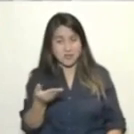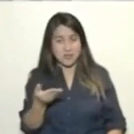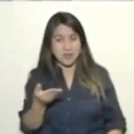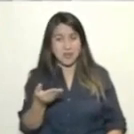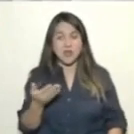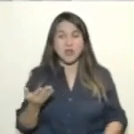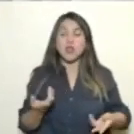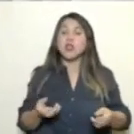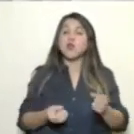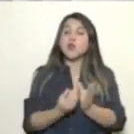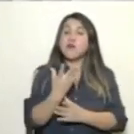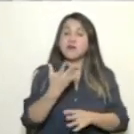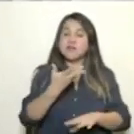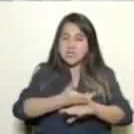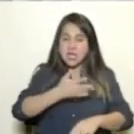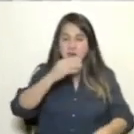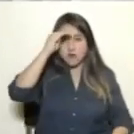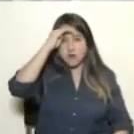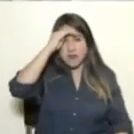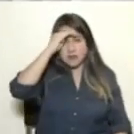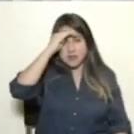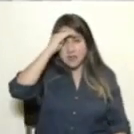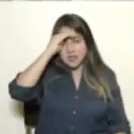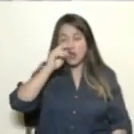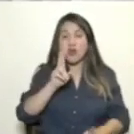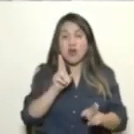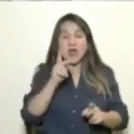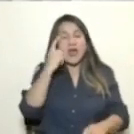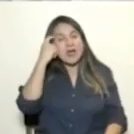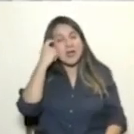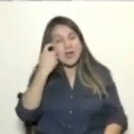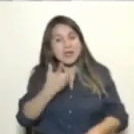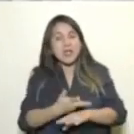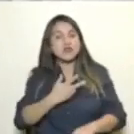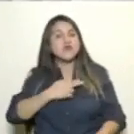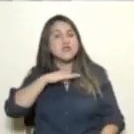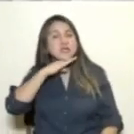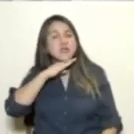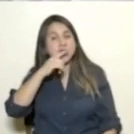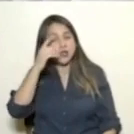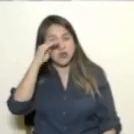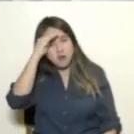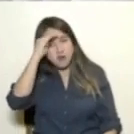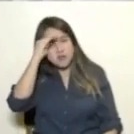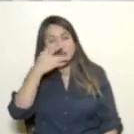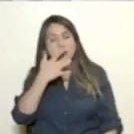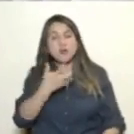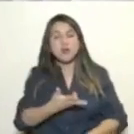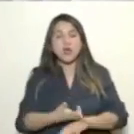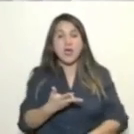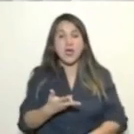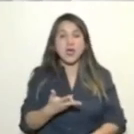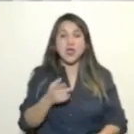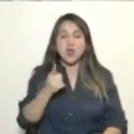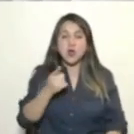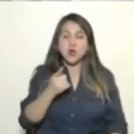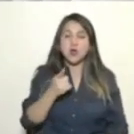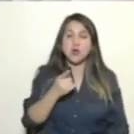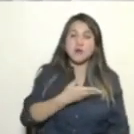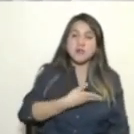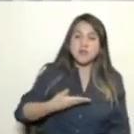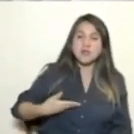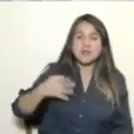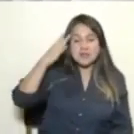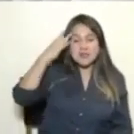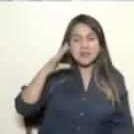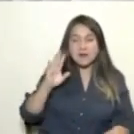hubo confianzas. Y yo quiero creer que va a haber suficiente confianza porque va a haber un ejecutivo que sabe escuchar y que